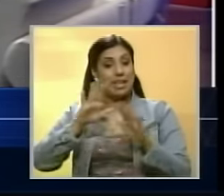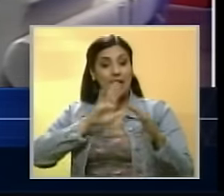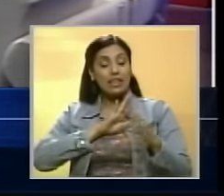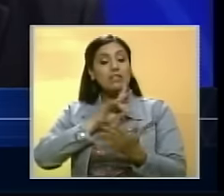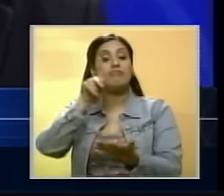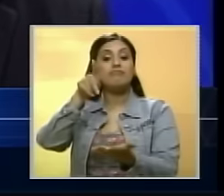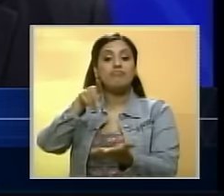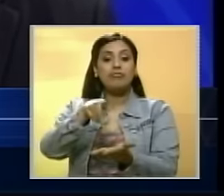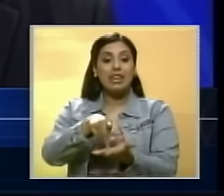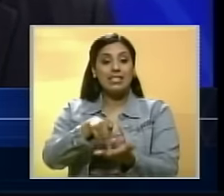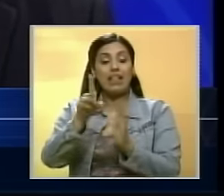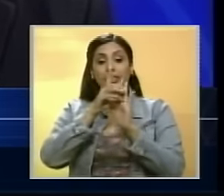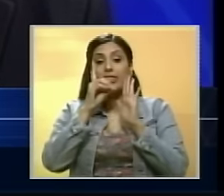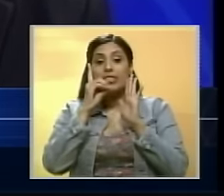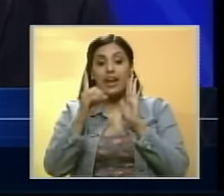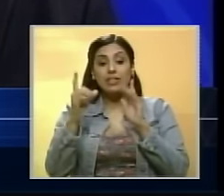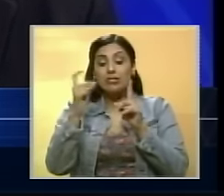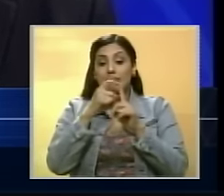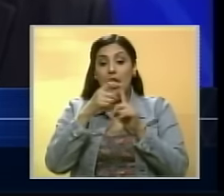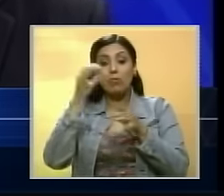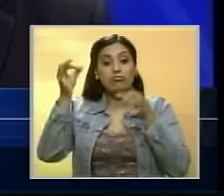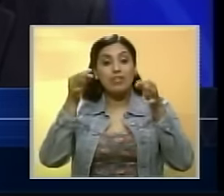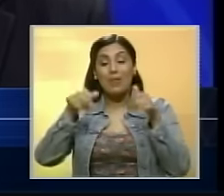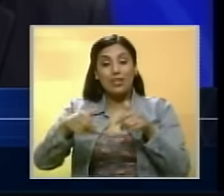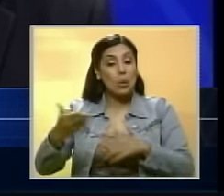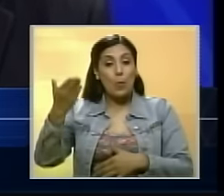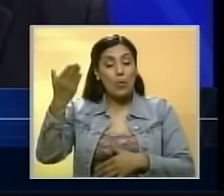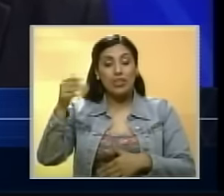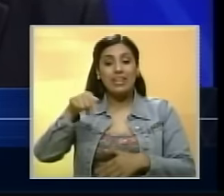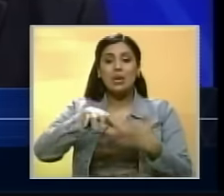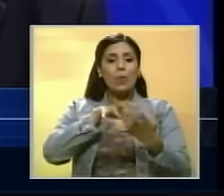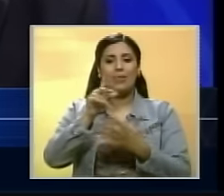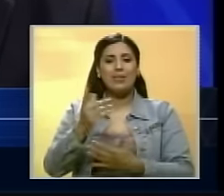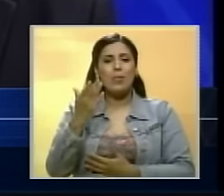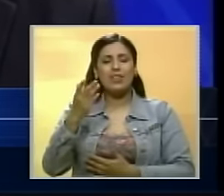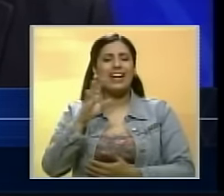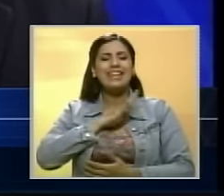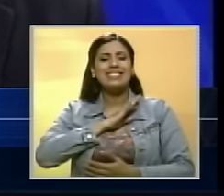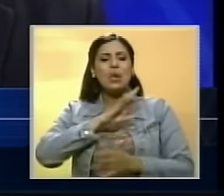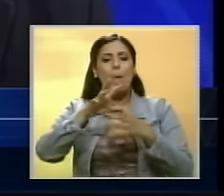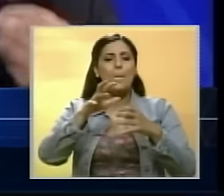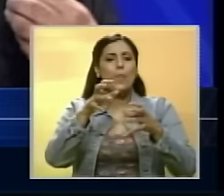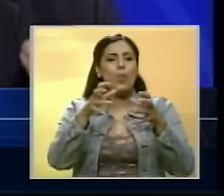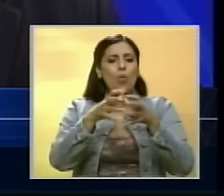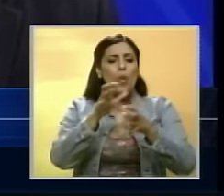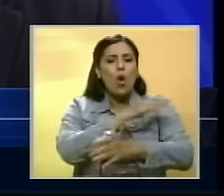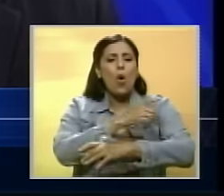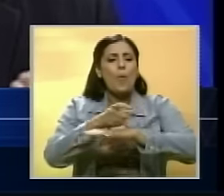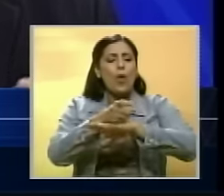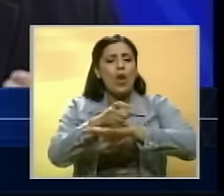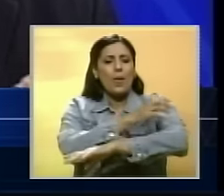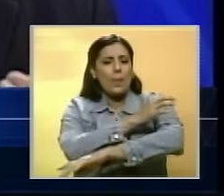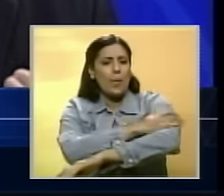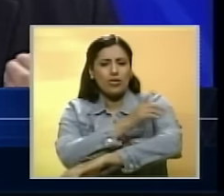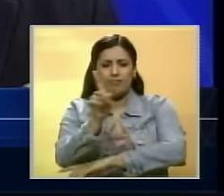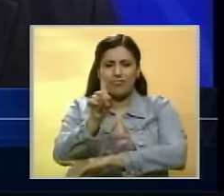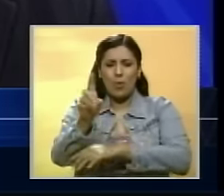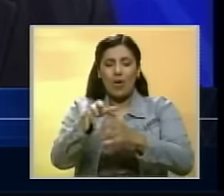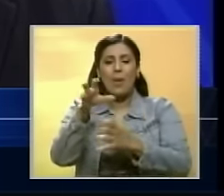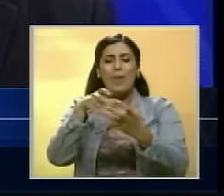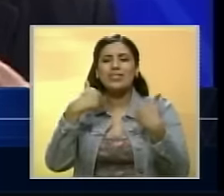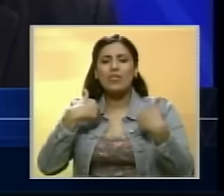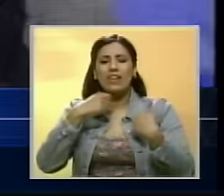presente con el derecho de palabra porque esto es muy importante Esto no es un problema es más esto no un problema de oposición esto es un problema de los venezolanos aquí nosotros estamos